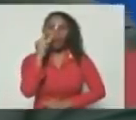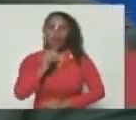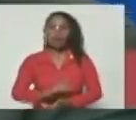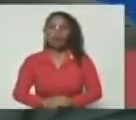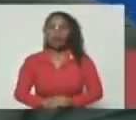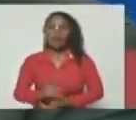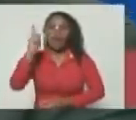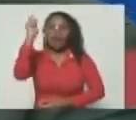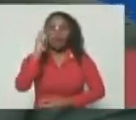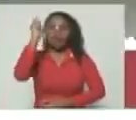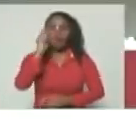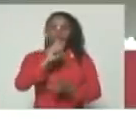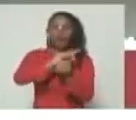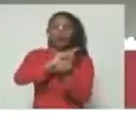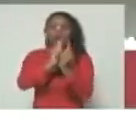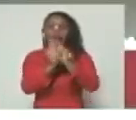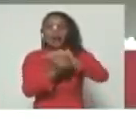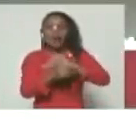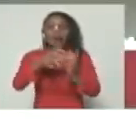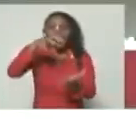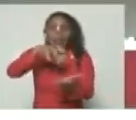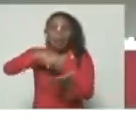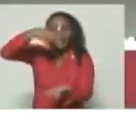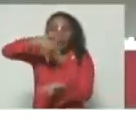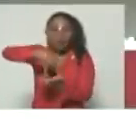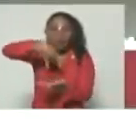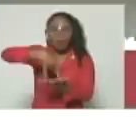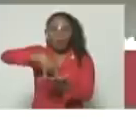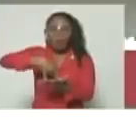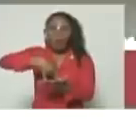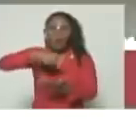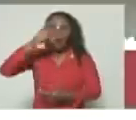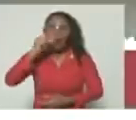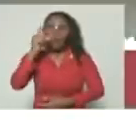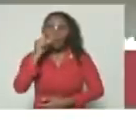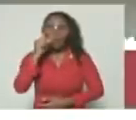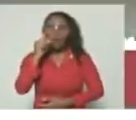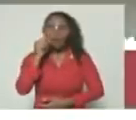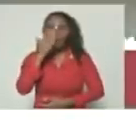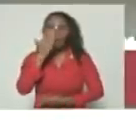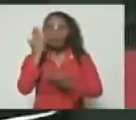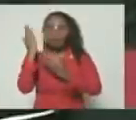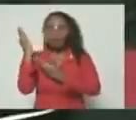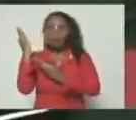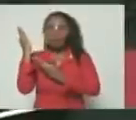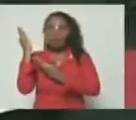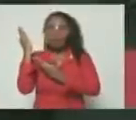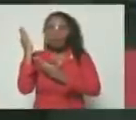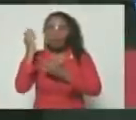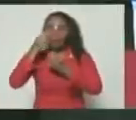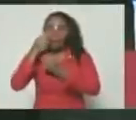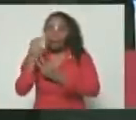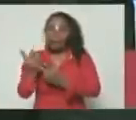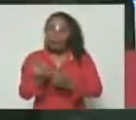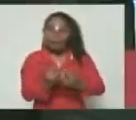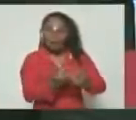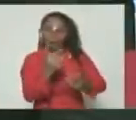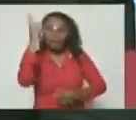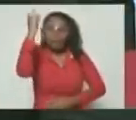del Cambio del Estado Carabobo, Javier Bertucci, bienvenido, diputado